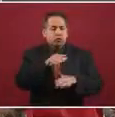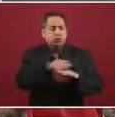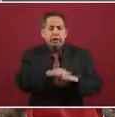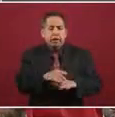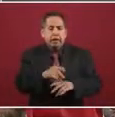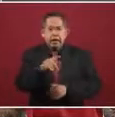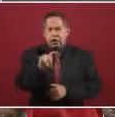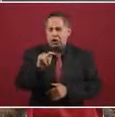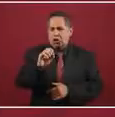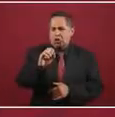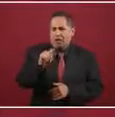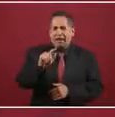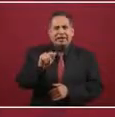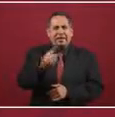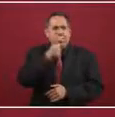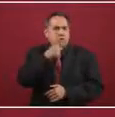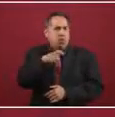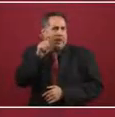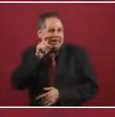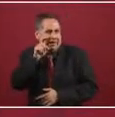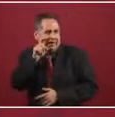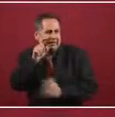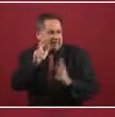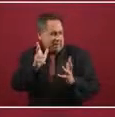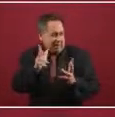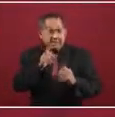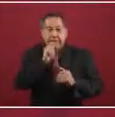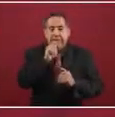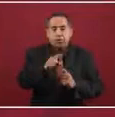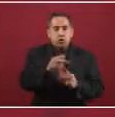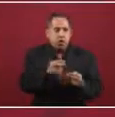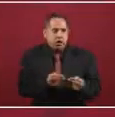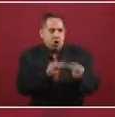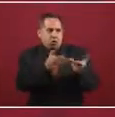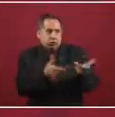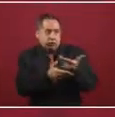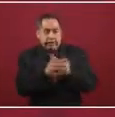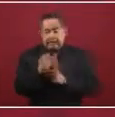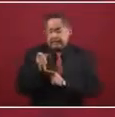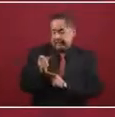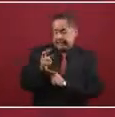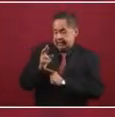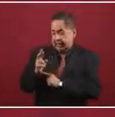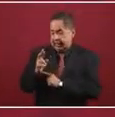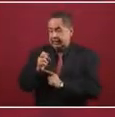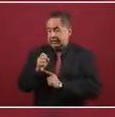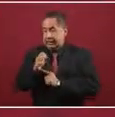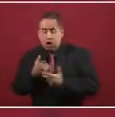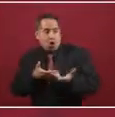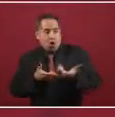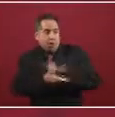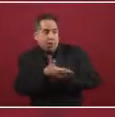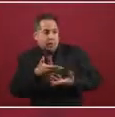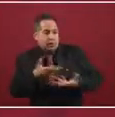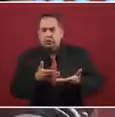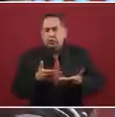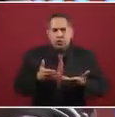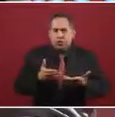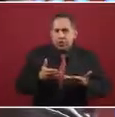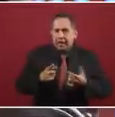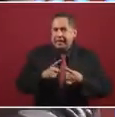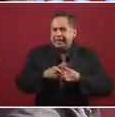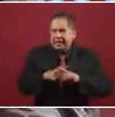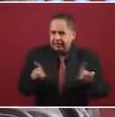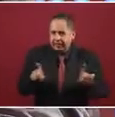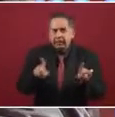bilateral, o sea, no estamos hablando de una negociación entre la Secretaría de Economía y la Secretaría de Comercio. Este es un diferendo